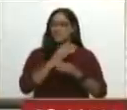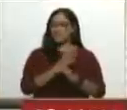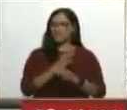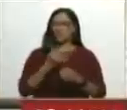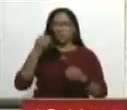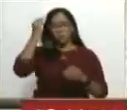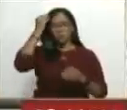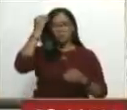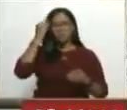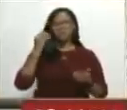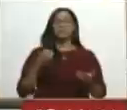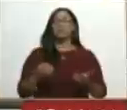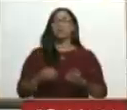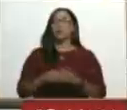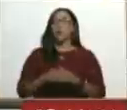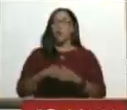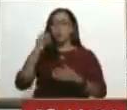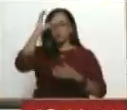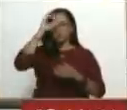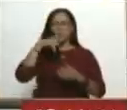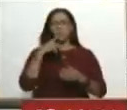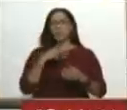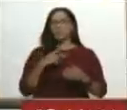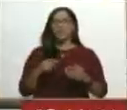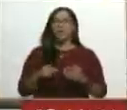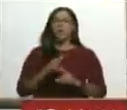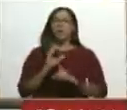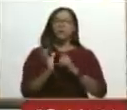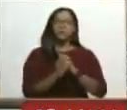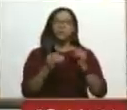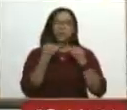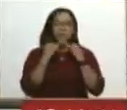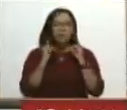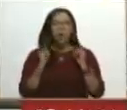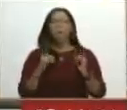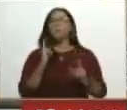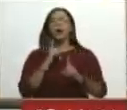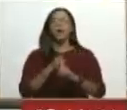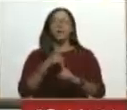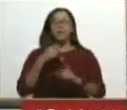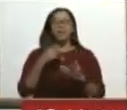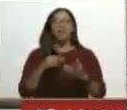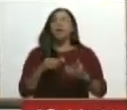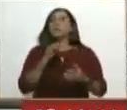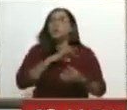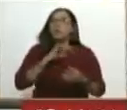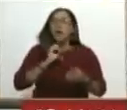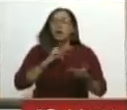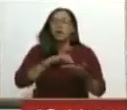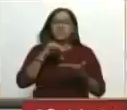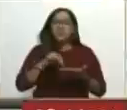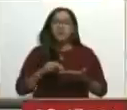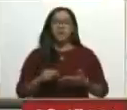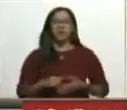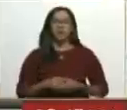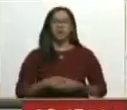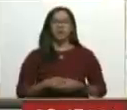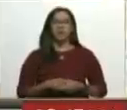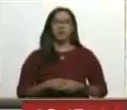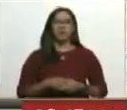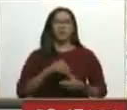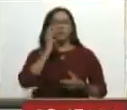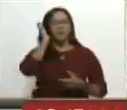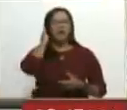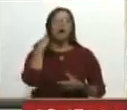pensamiento, conciencia, opinión política, cultura, idioma, origen étnico, social o nacional,